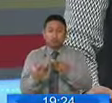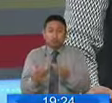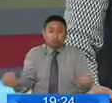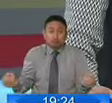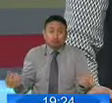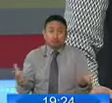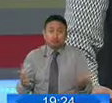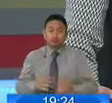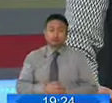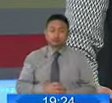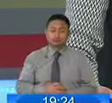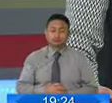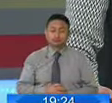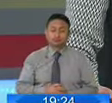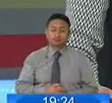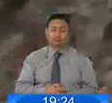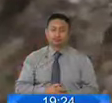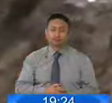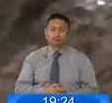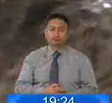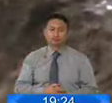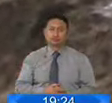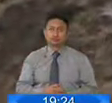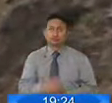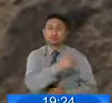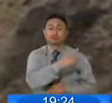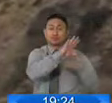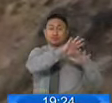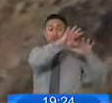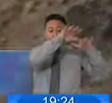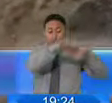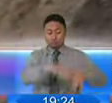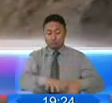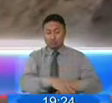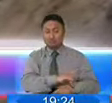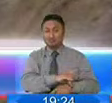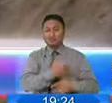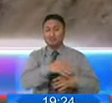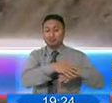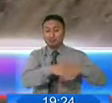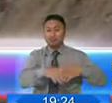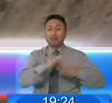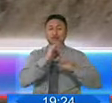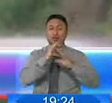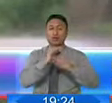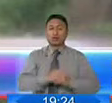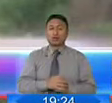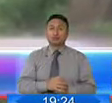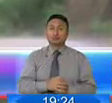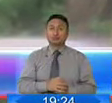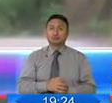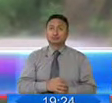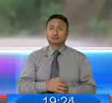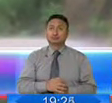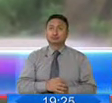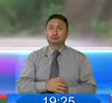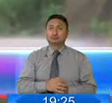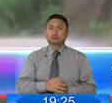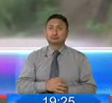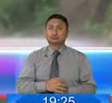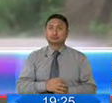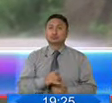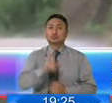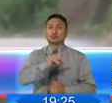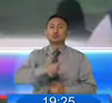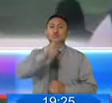2 estarían desaparecidas. Este derrumbe en la vía Guaranda-Echandía, que apagó la vida de 3 personas, habría sucedido la madrugada de este